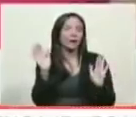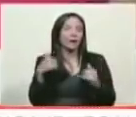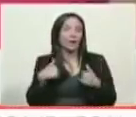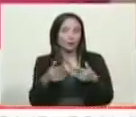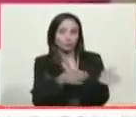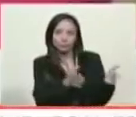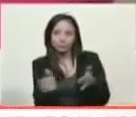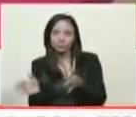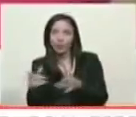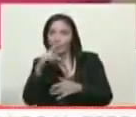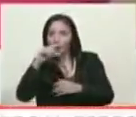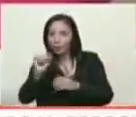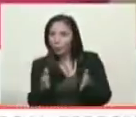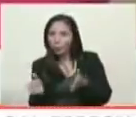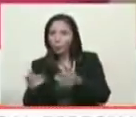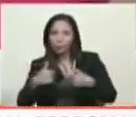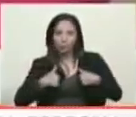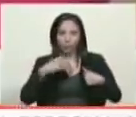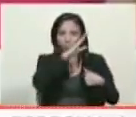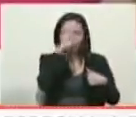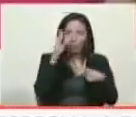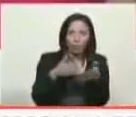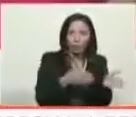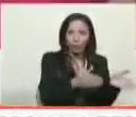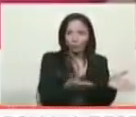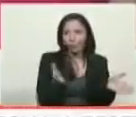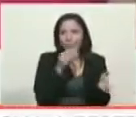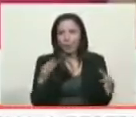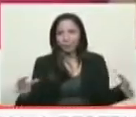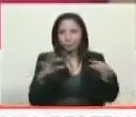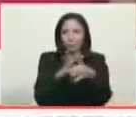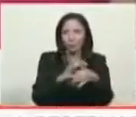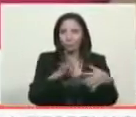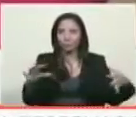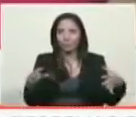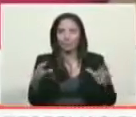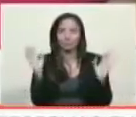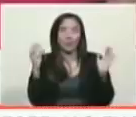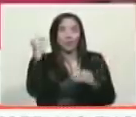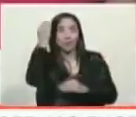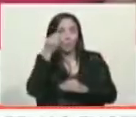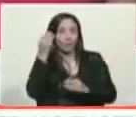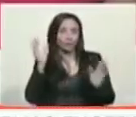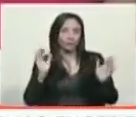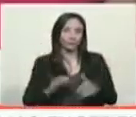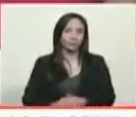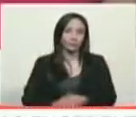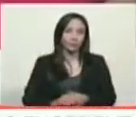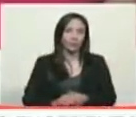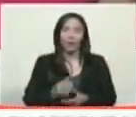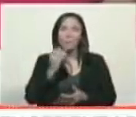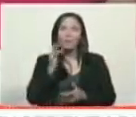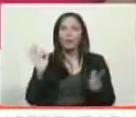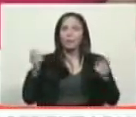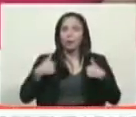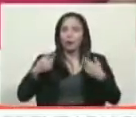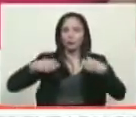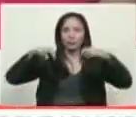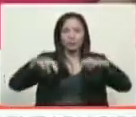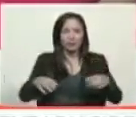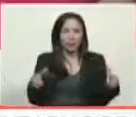lado. Yo quiero que sepan lo siguiente los escuálidos. Cuando hablen conmigo es como que estuvieran hablando con